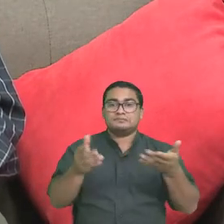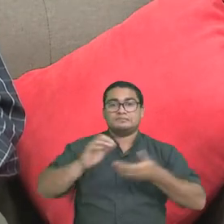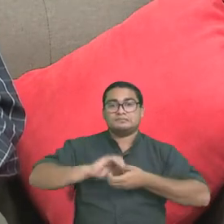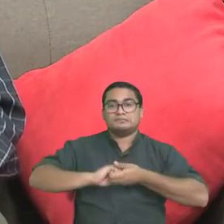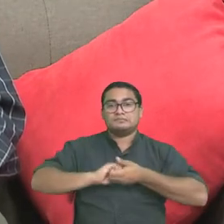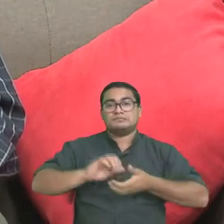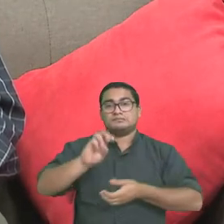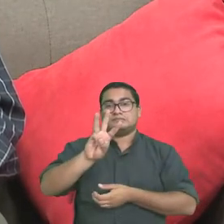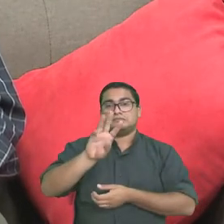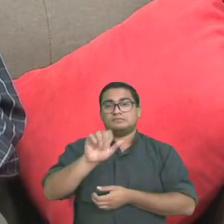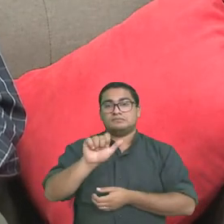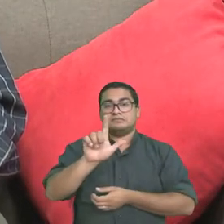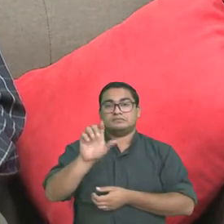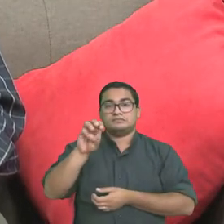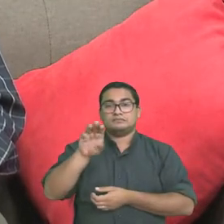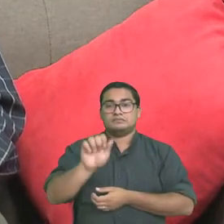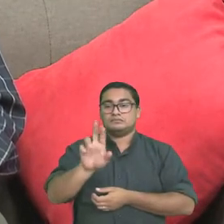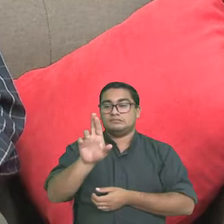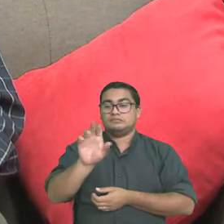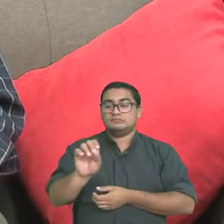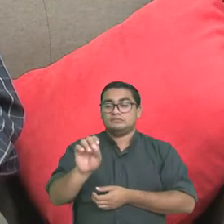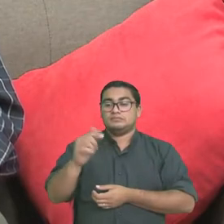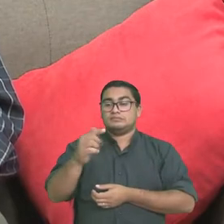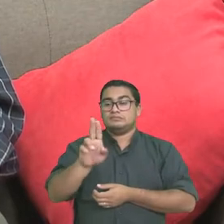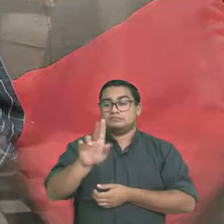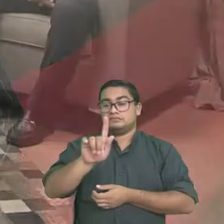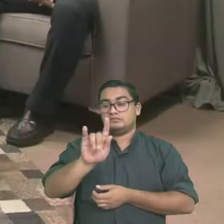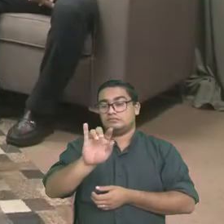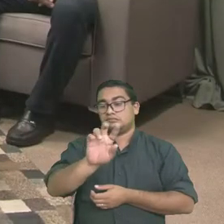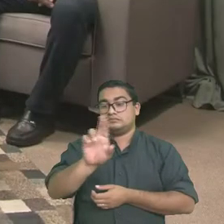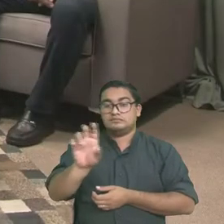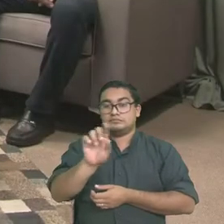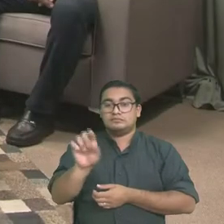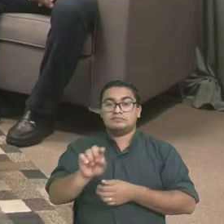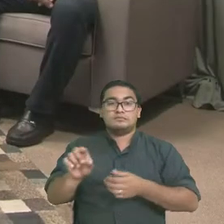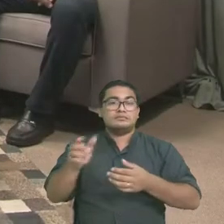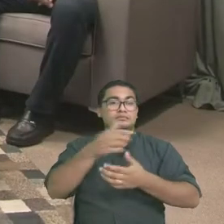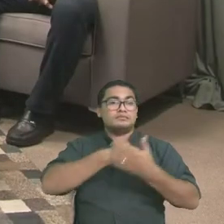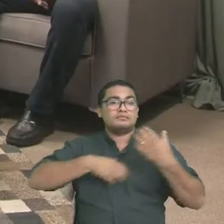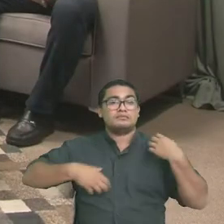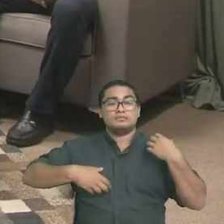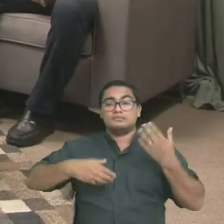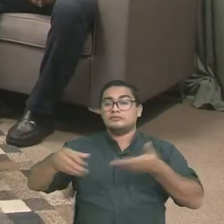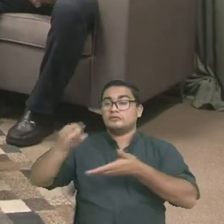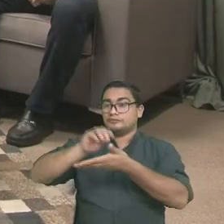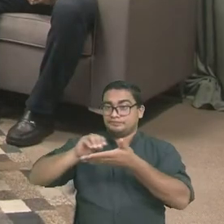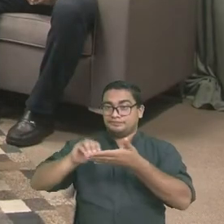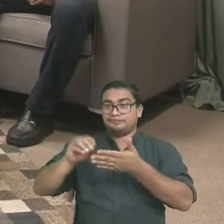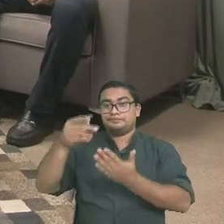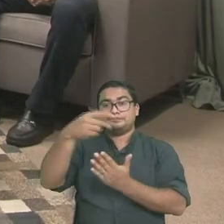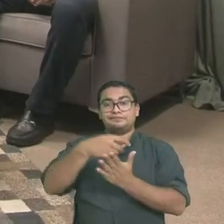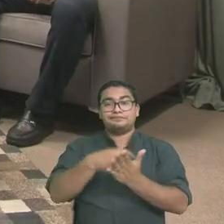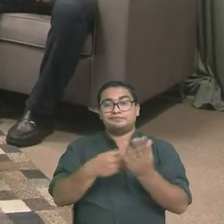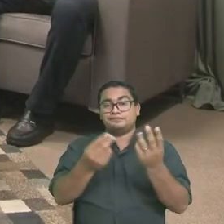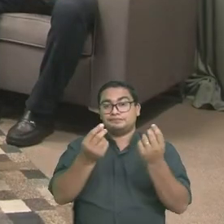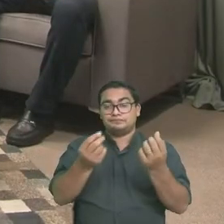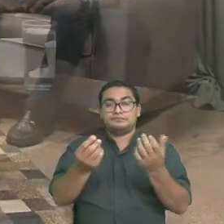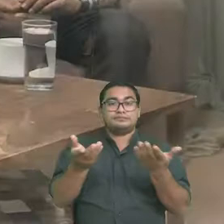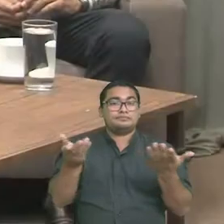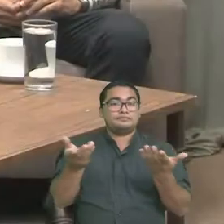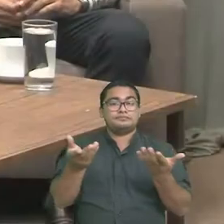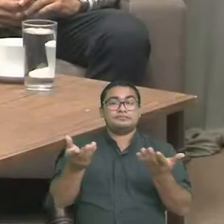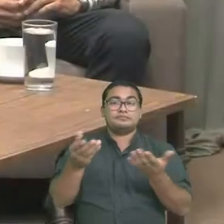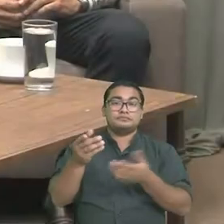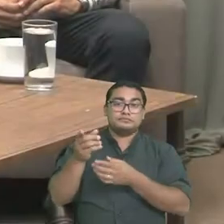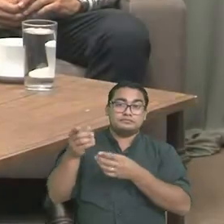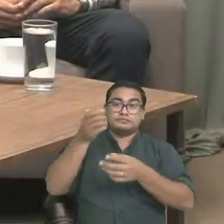compañero Wálmaro Gutiérrez, presidente de la Comisión de Producción, Economía y Presupuesto, y junto a él el compañero José Figueroa,